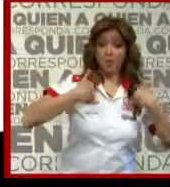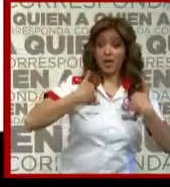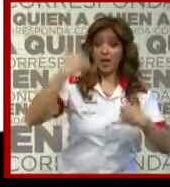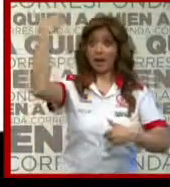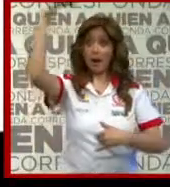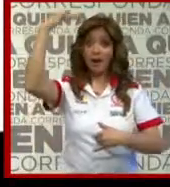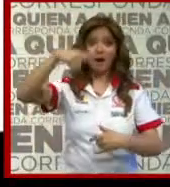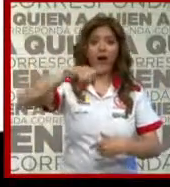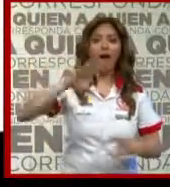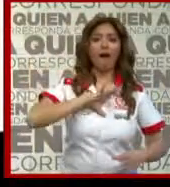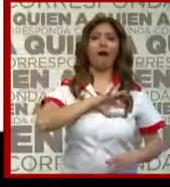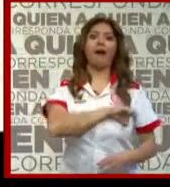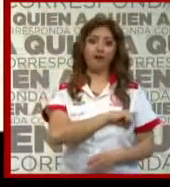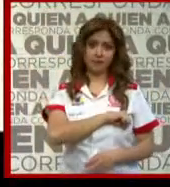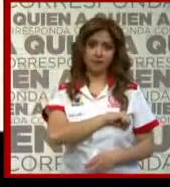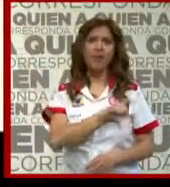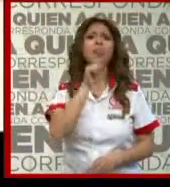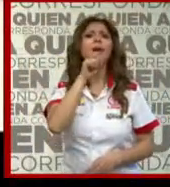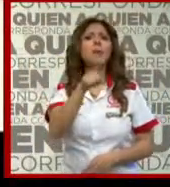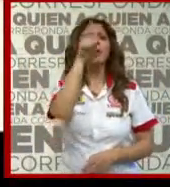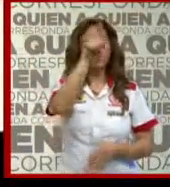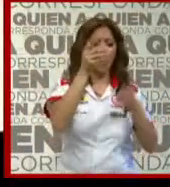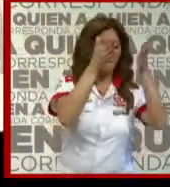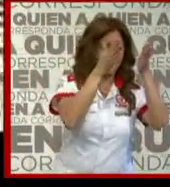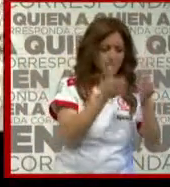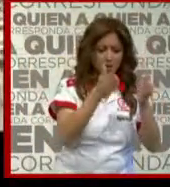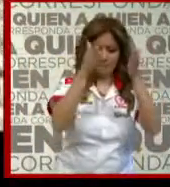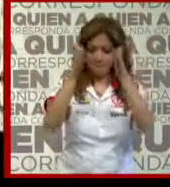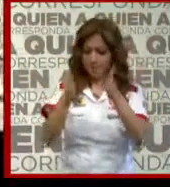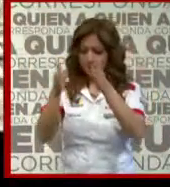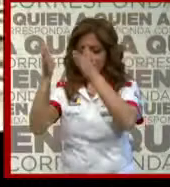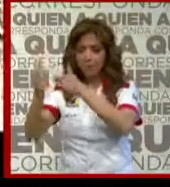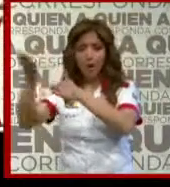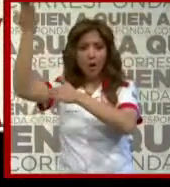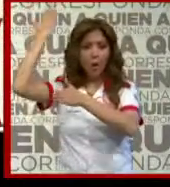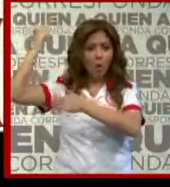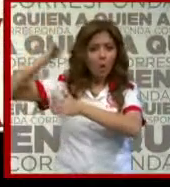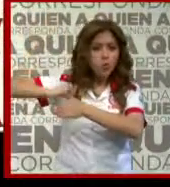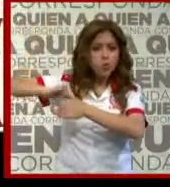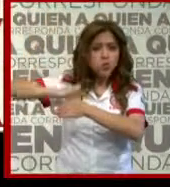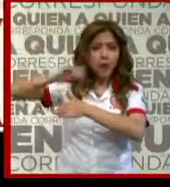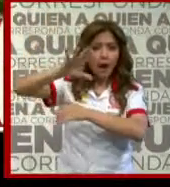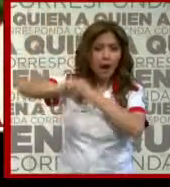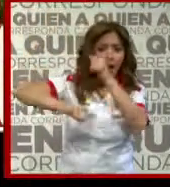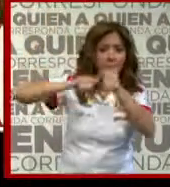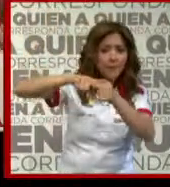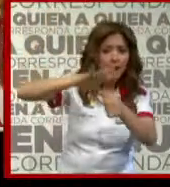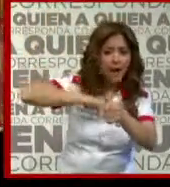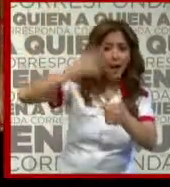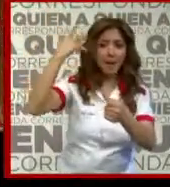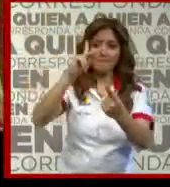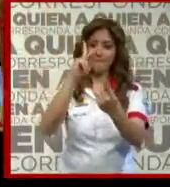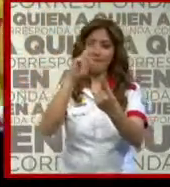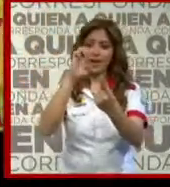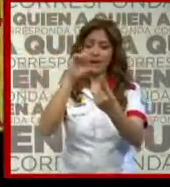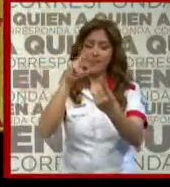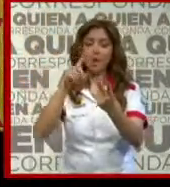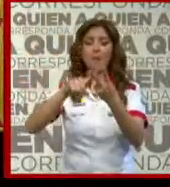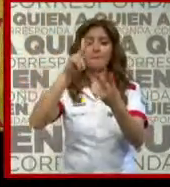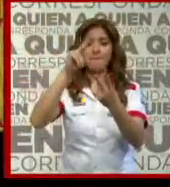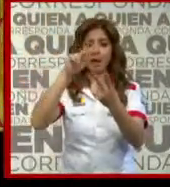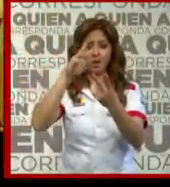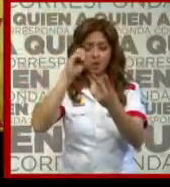puedes viajar a cada uno de los periodos geológicos en los que los dinosaurios habitaron la Tierra, como el Precámbrico, el Paleozoico,